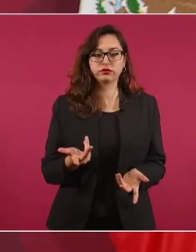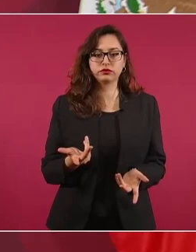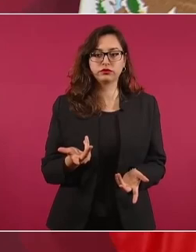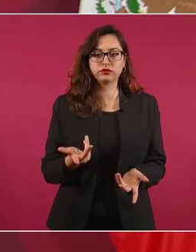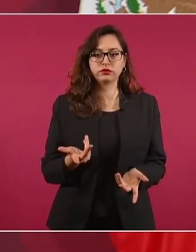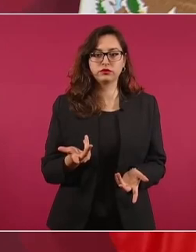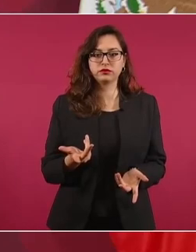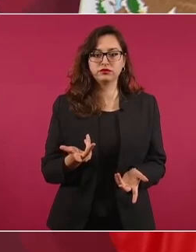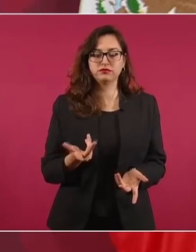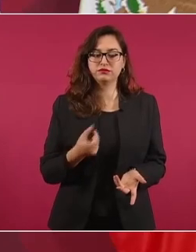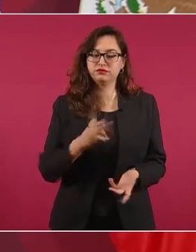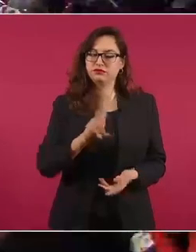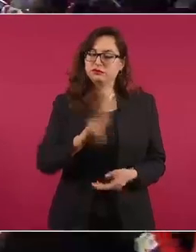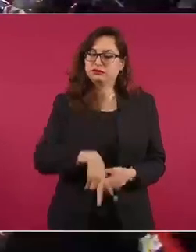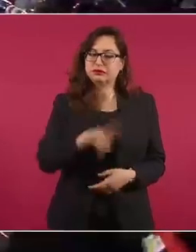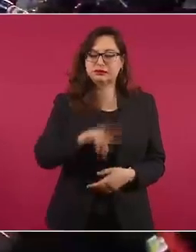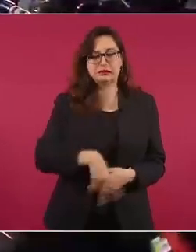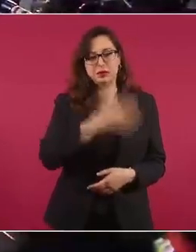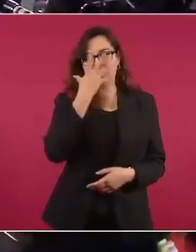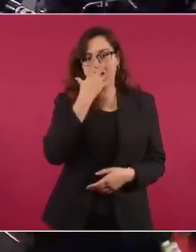haciendo el ridículo.